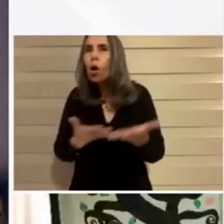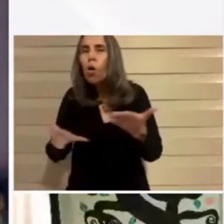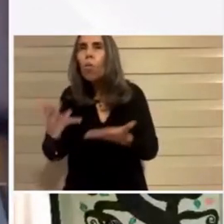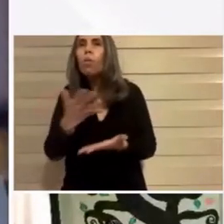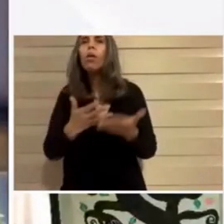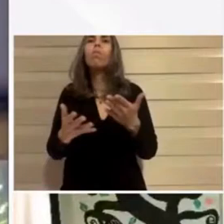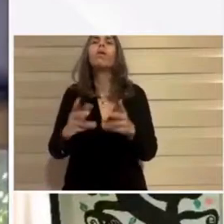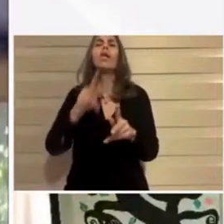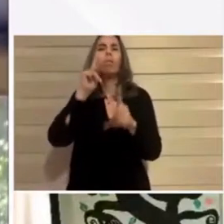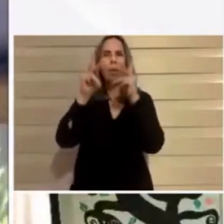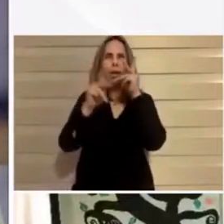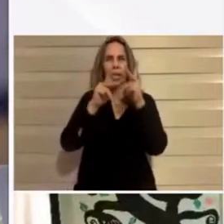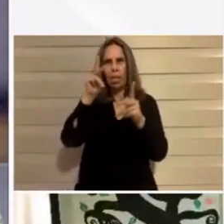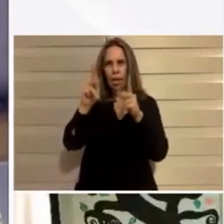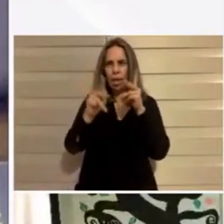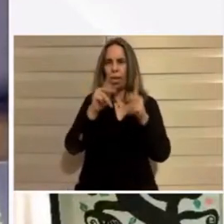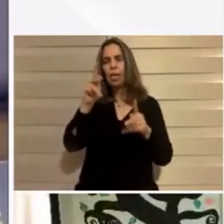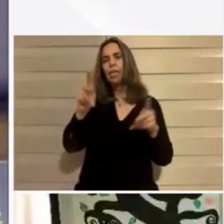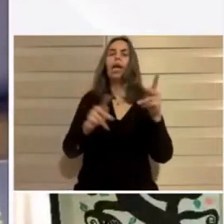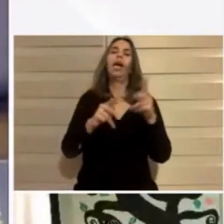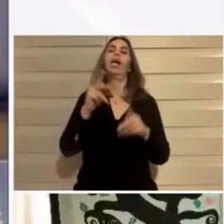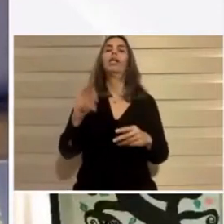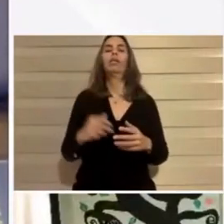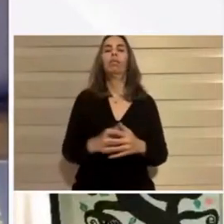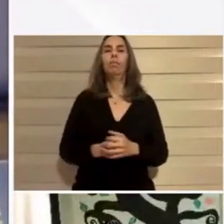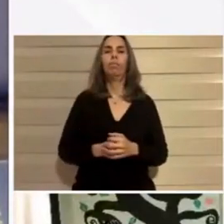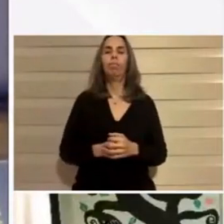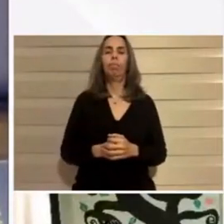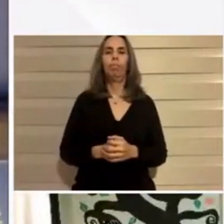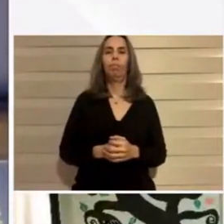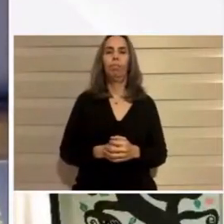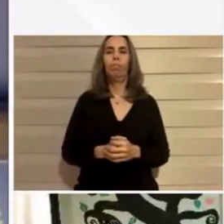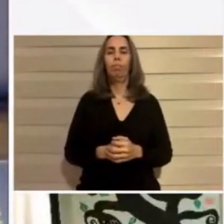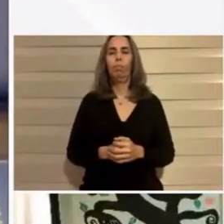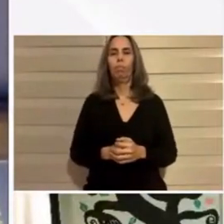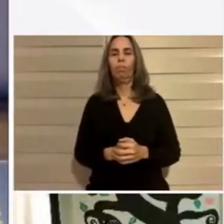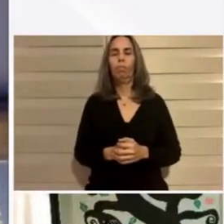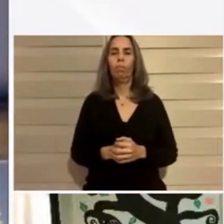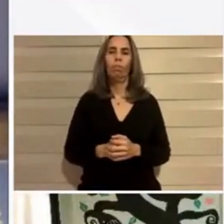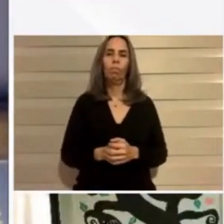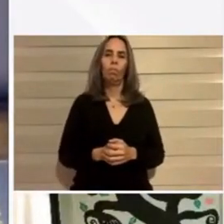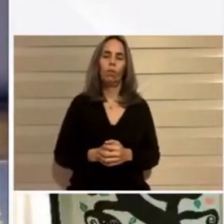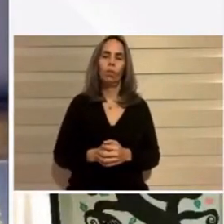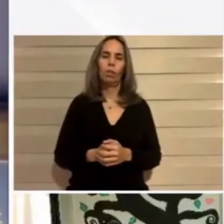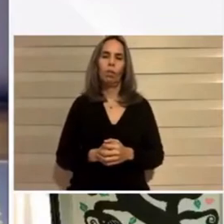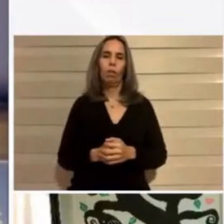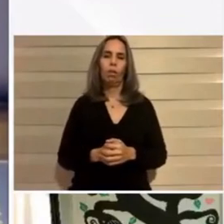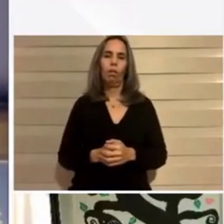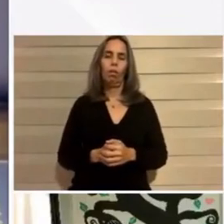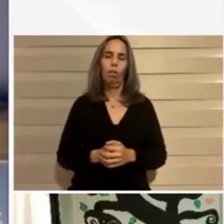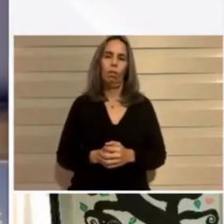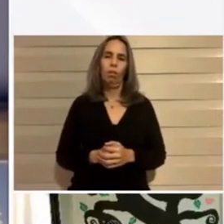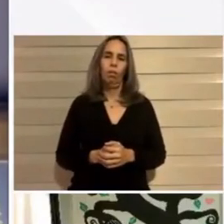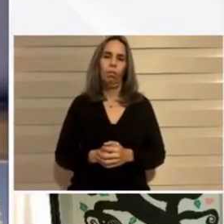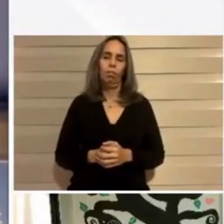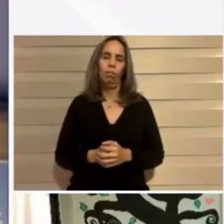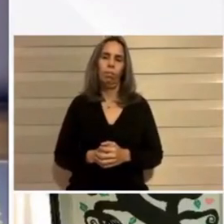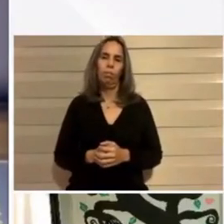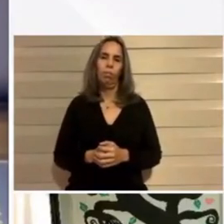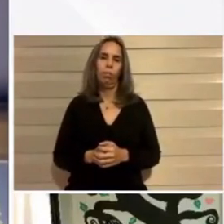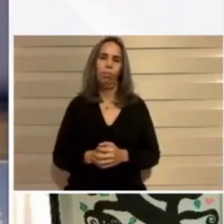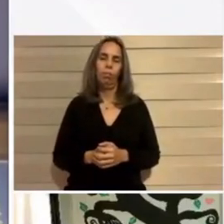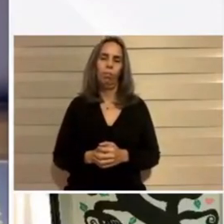más allá de lo que nos caracteriza, Papalote es un museo de niño que no tiene un acervo como tal, como por ejemplo el